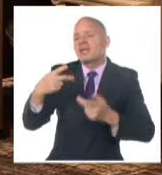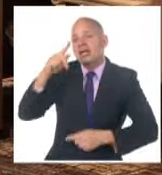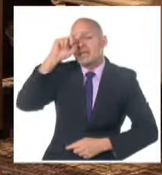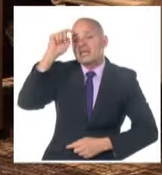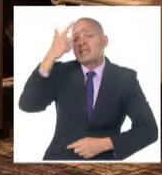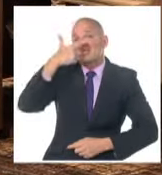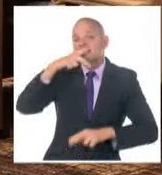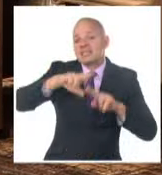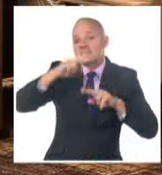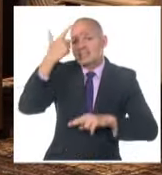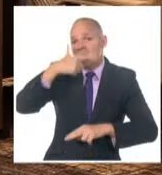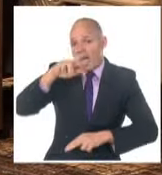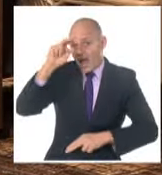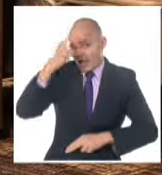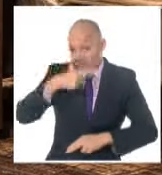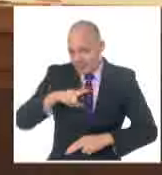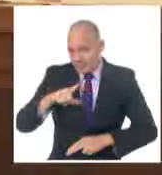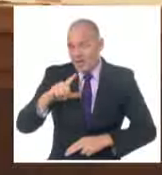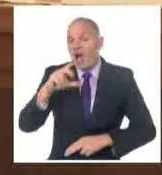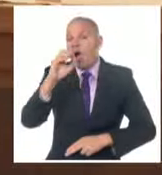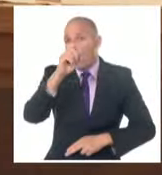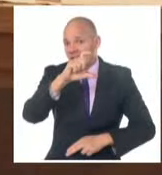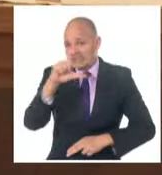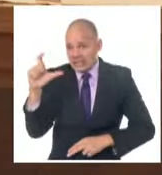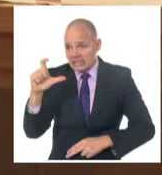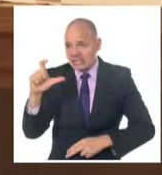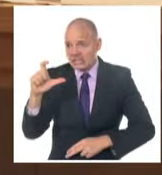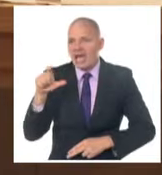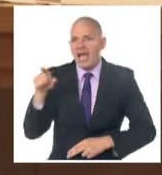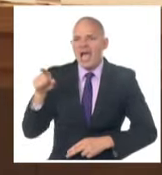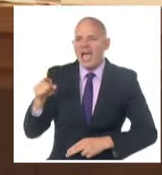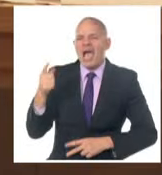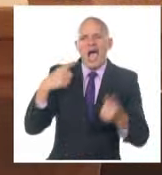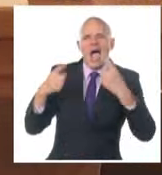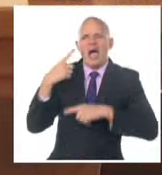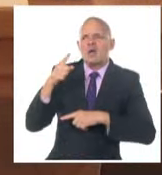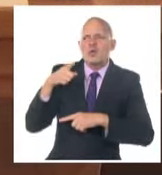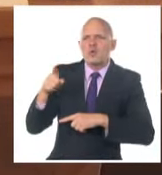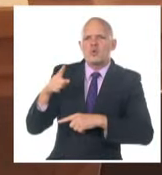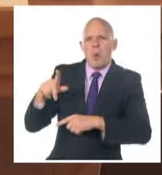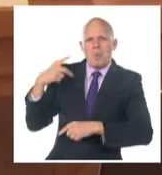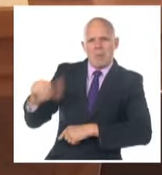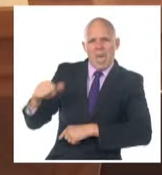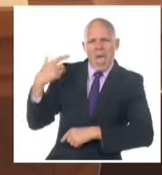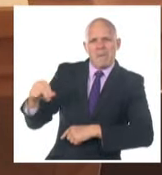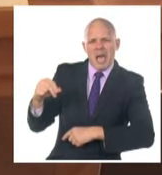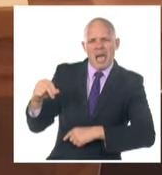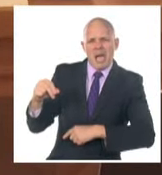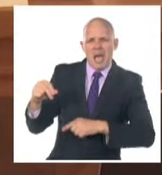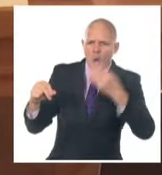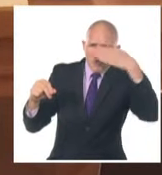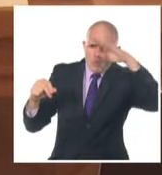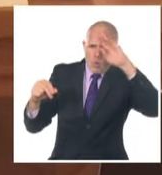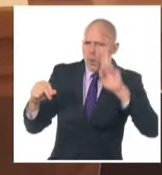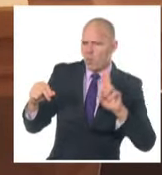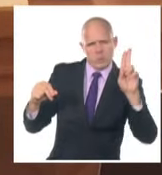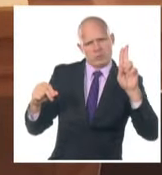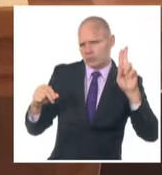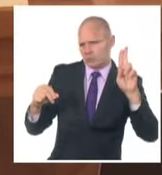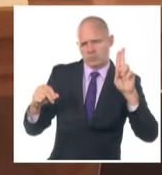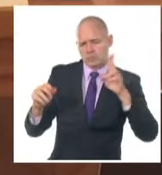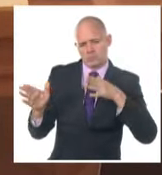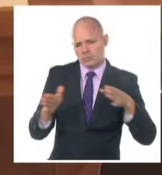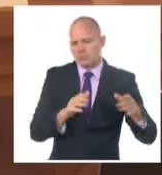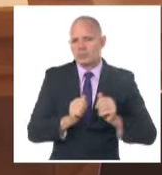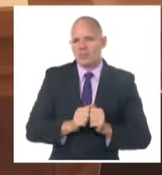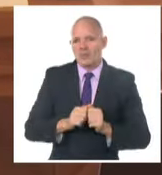la autodeterminación e independencia por parte de Puerto Rico.